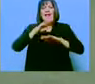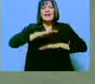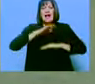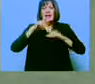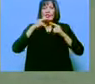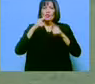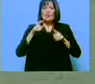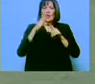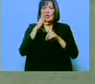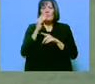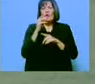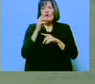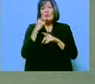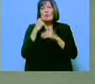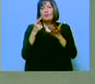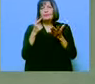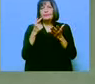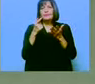no,